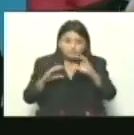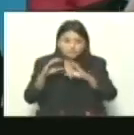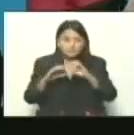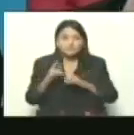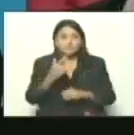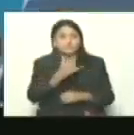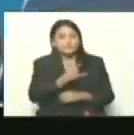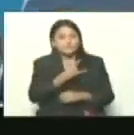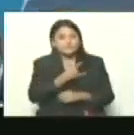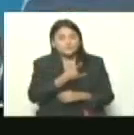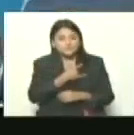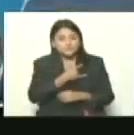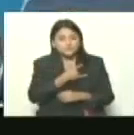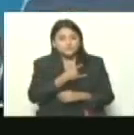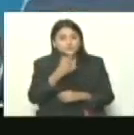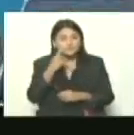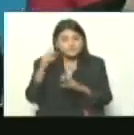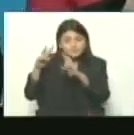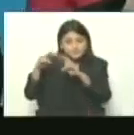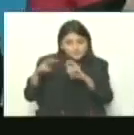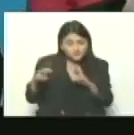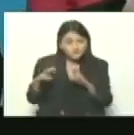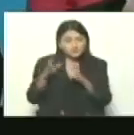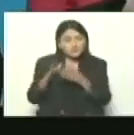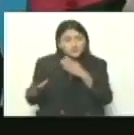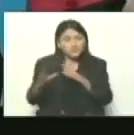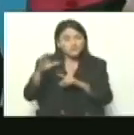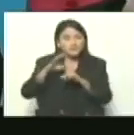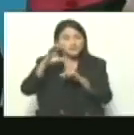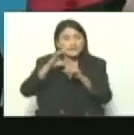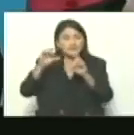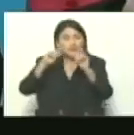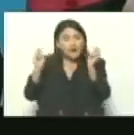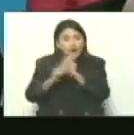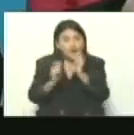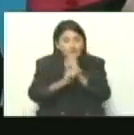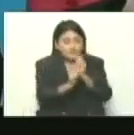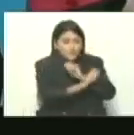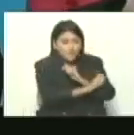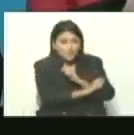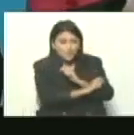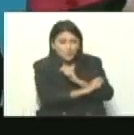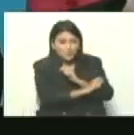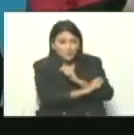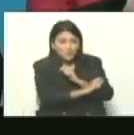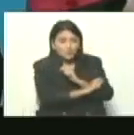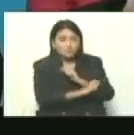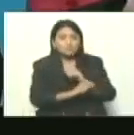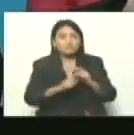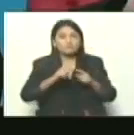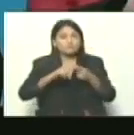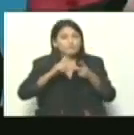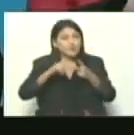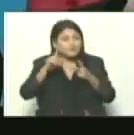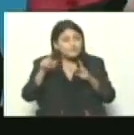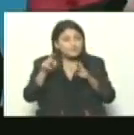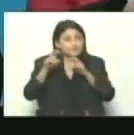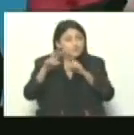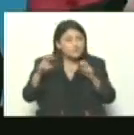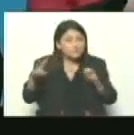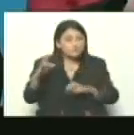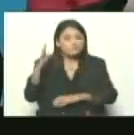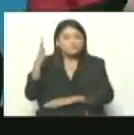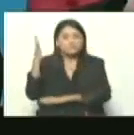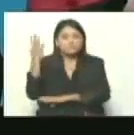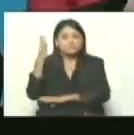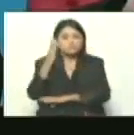universidades investigan sobre la temática del cambio climático, investigan sobre la temática de la deforestación, y cada uno lo hace por su lado.